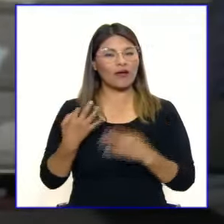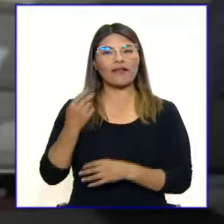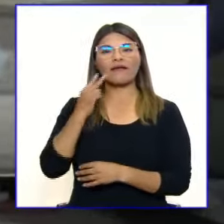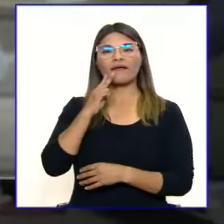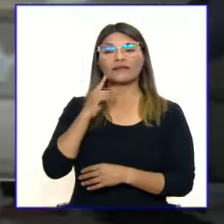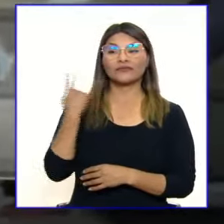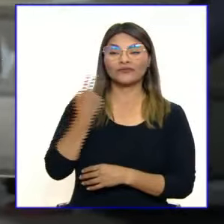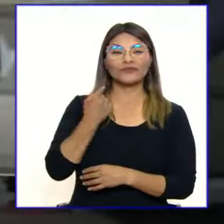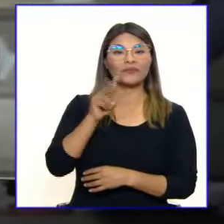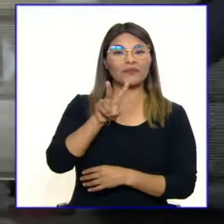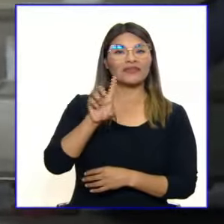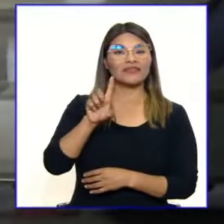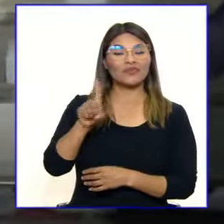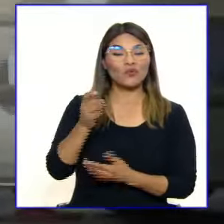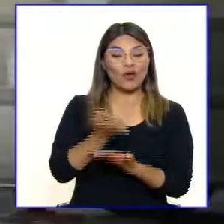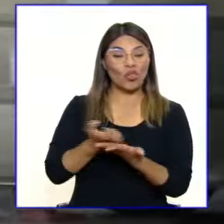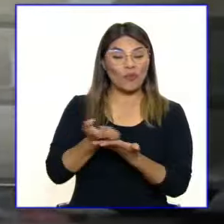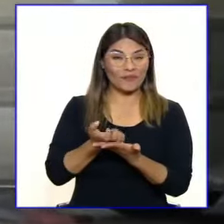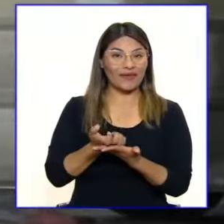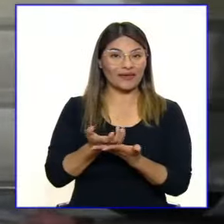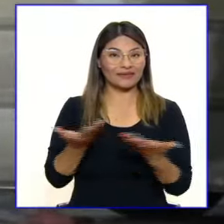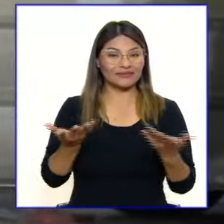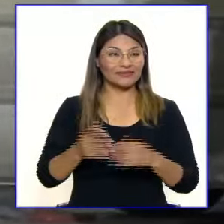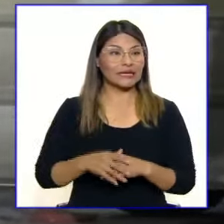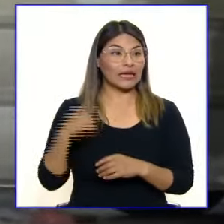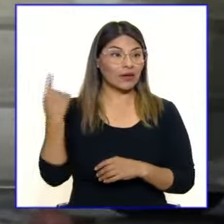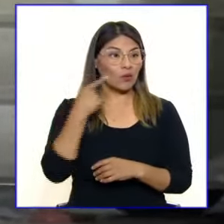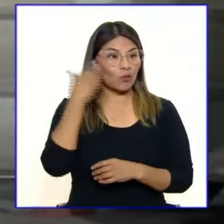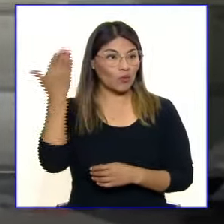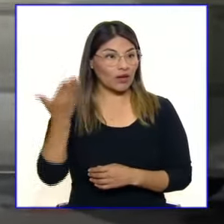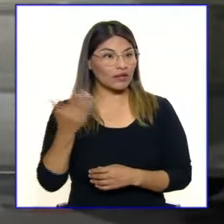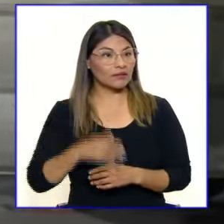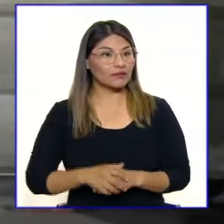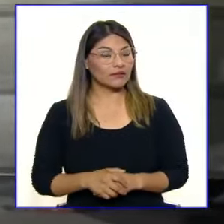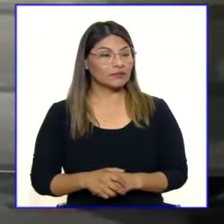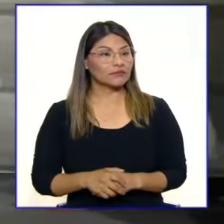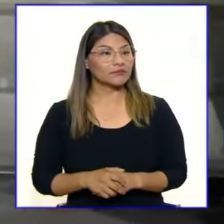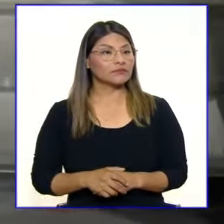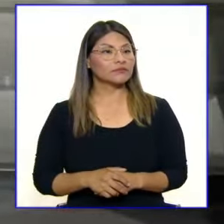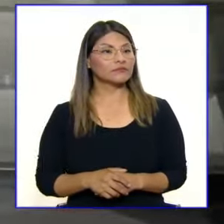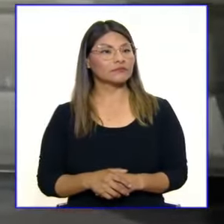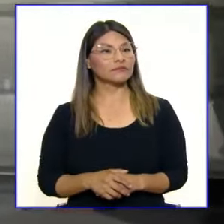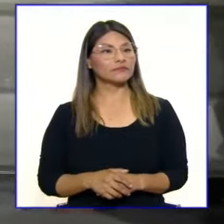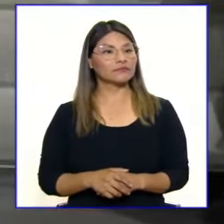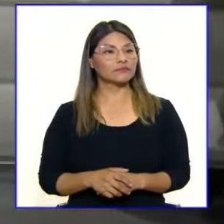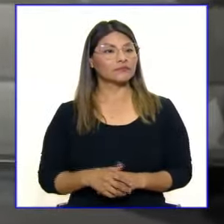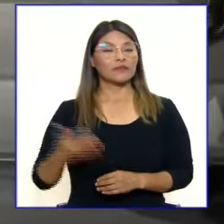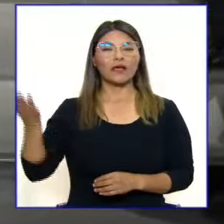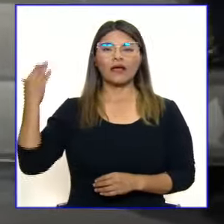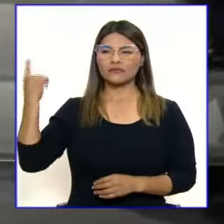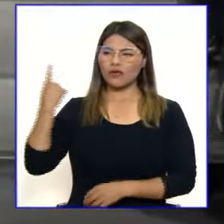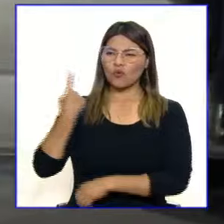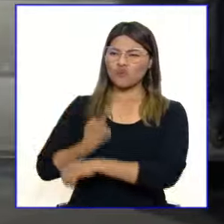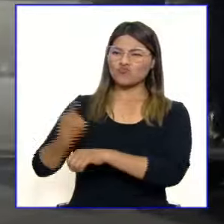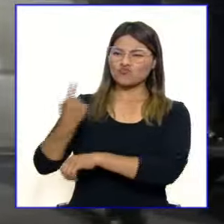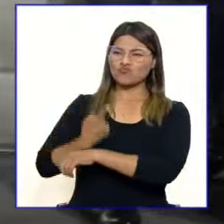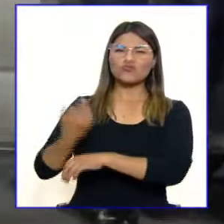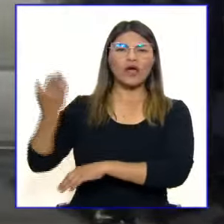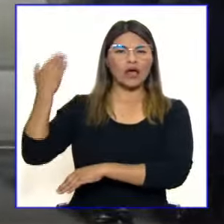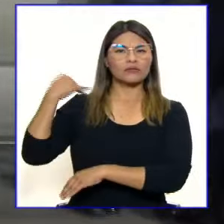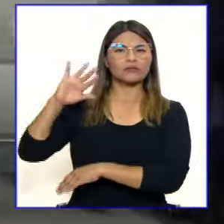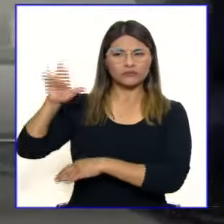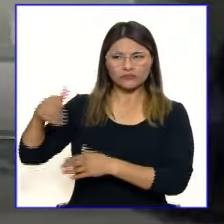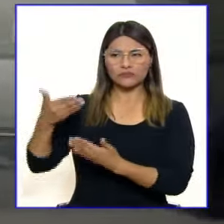como tú lo has señalado, Alex Vigo, hace unas horas llegó